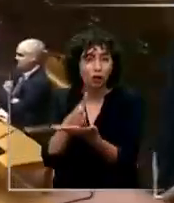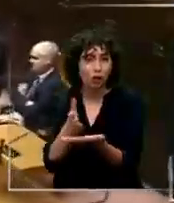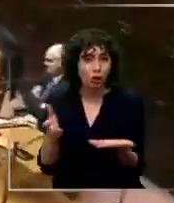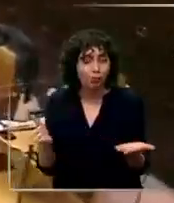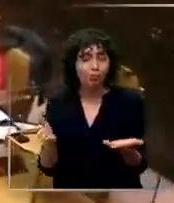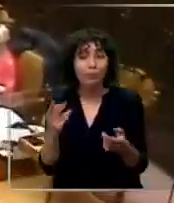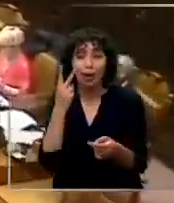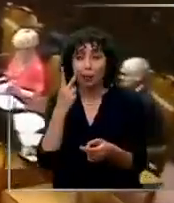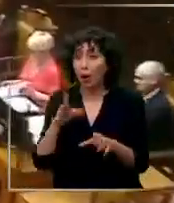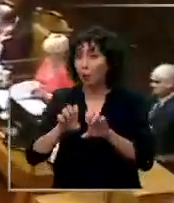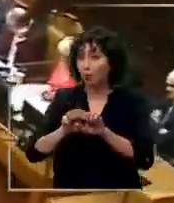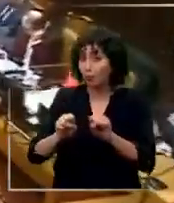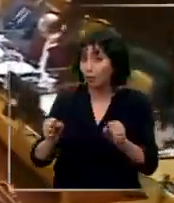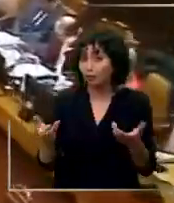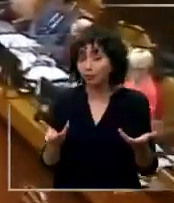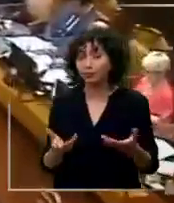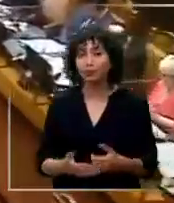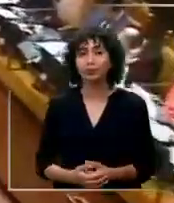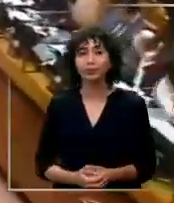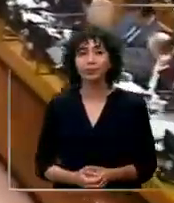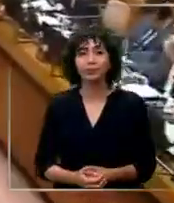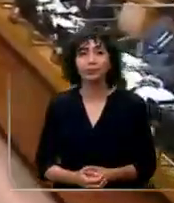Eso está por verse.